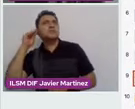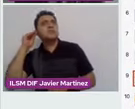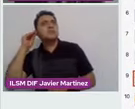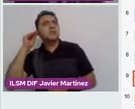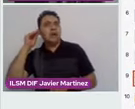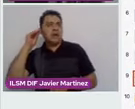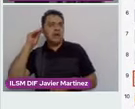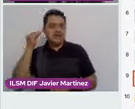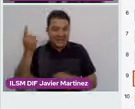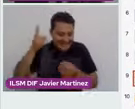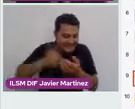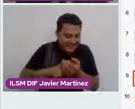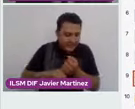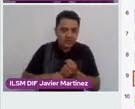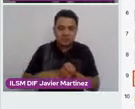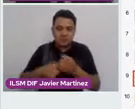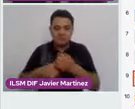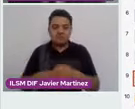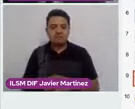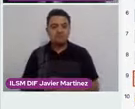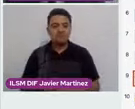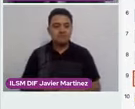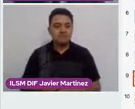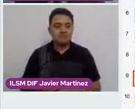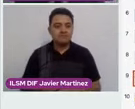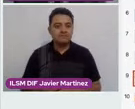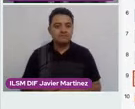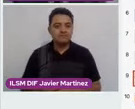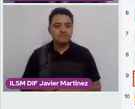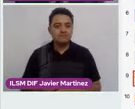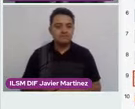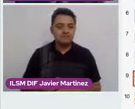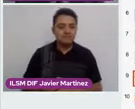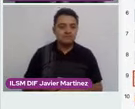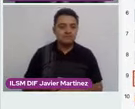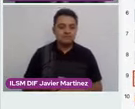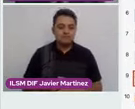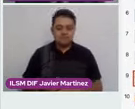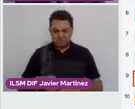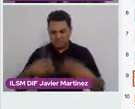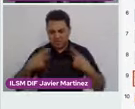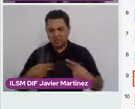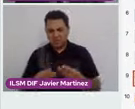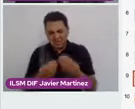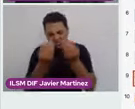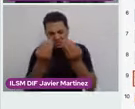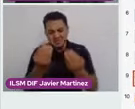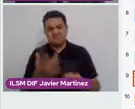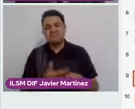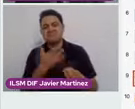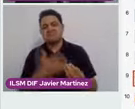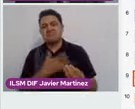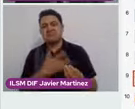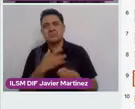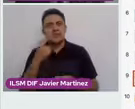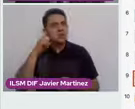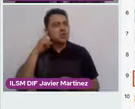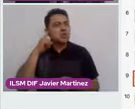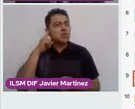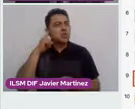fisiológicos. Un ruido fisiológico, seguramente una gran parte de la población lo ha sentido, es un ti,